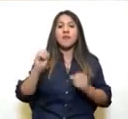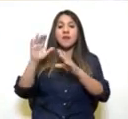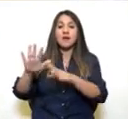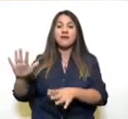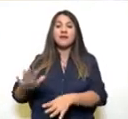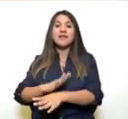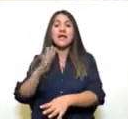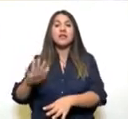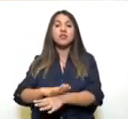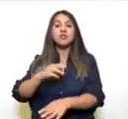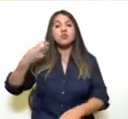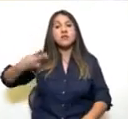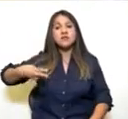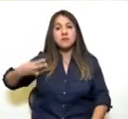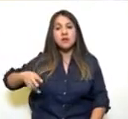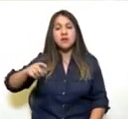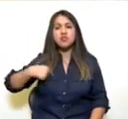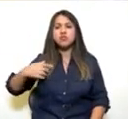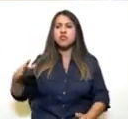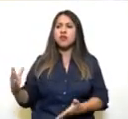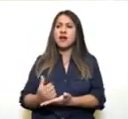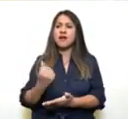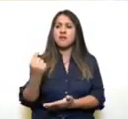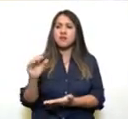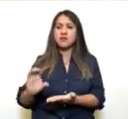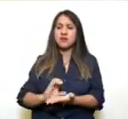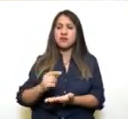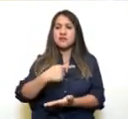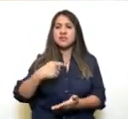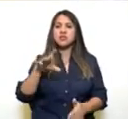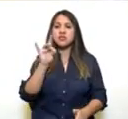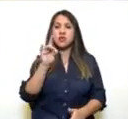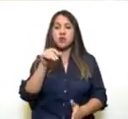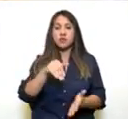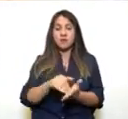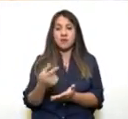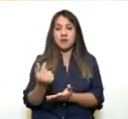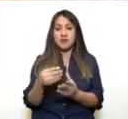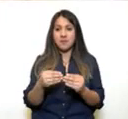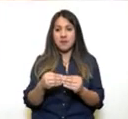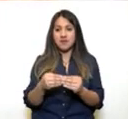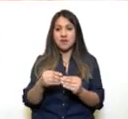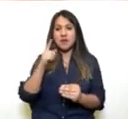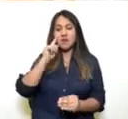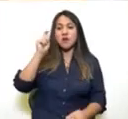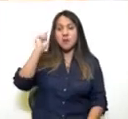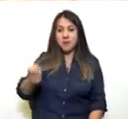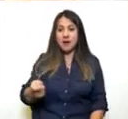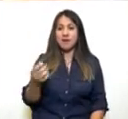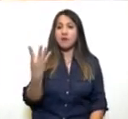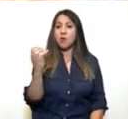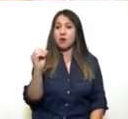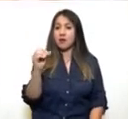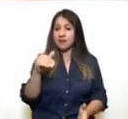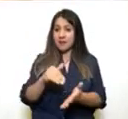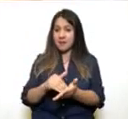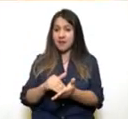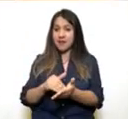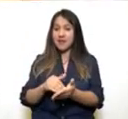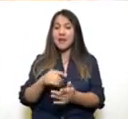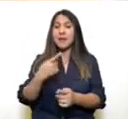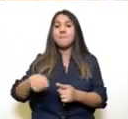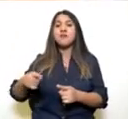teatro municipal en ese tiempo yo ganaba 150.000 pesos pero pagaba 40 mil pesos de